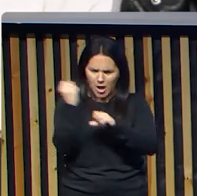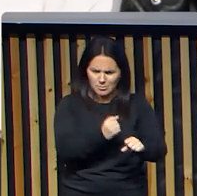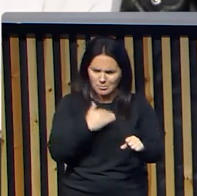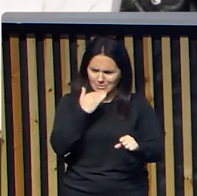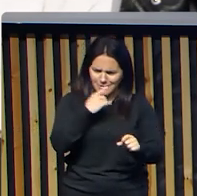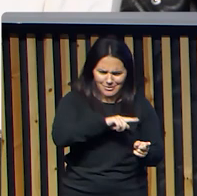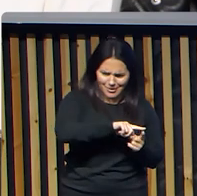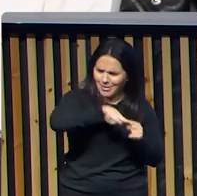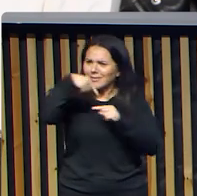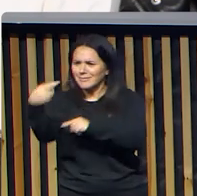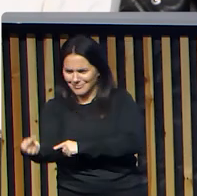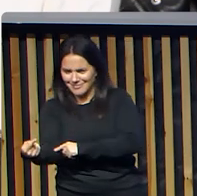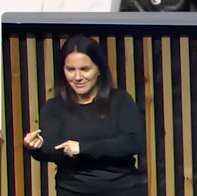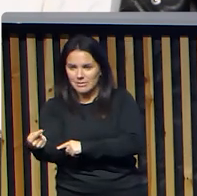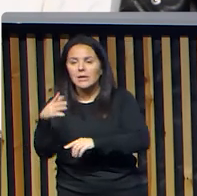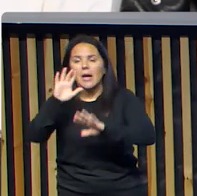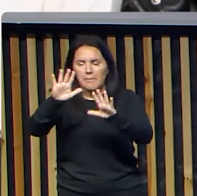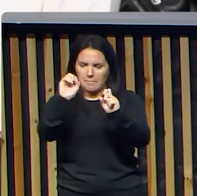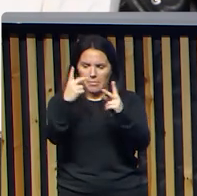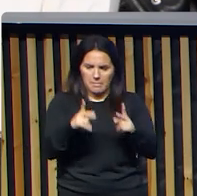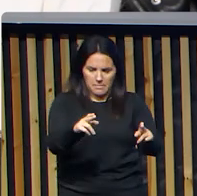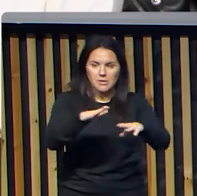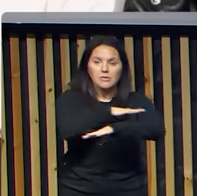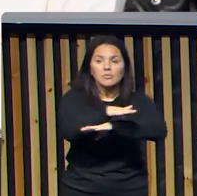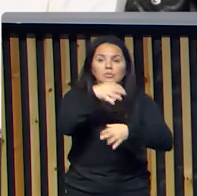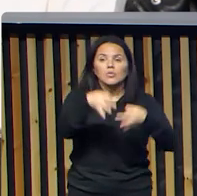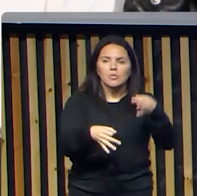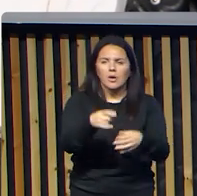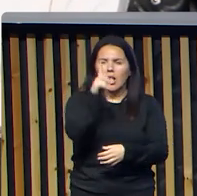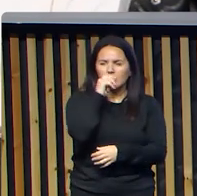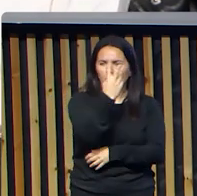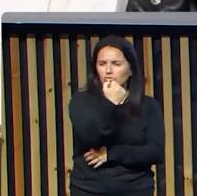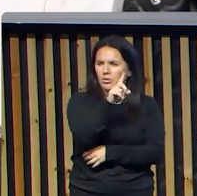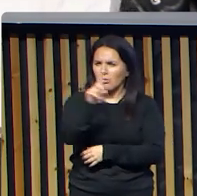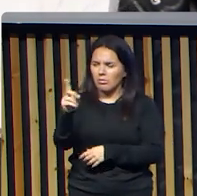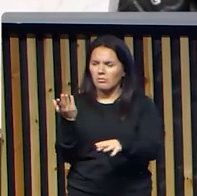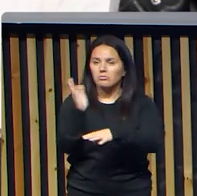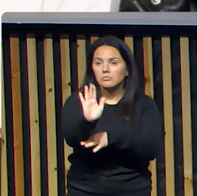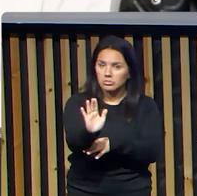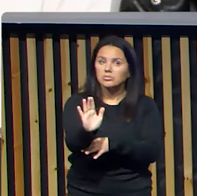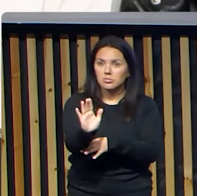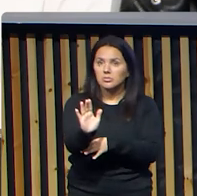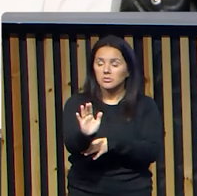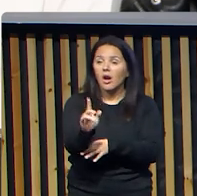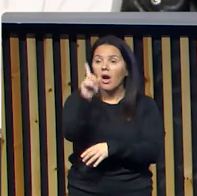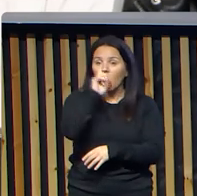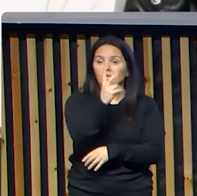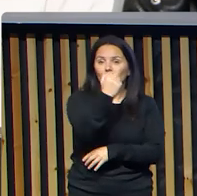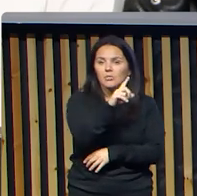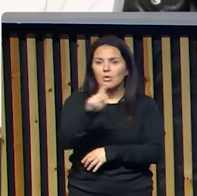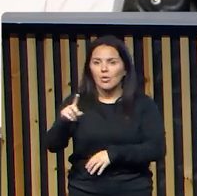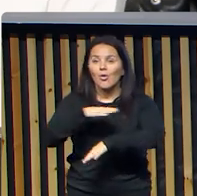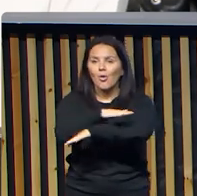yo creo que en el mismo 2011 hubo cambio de gobierno una de las constantes de los cambios de gobierno